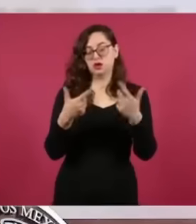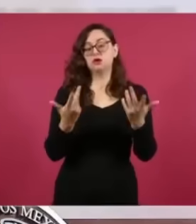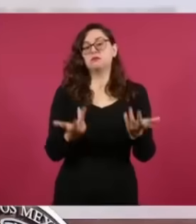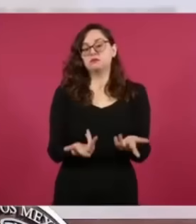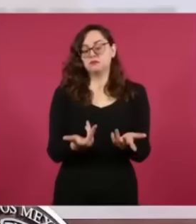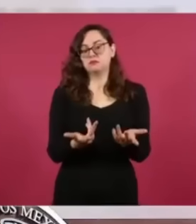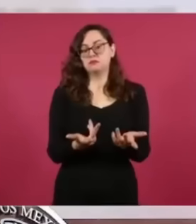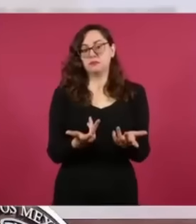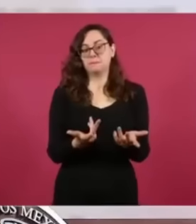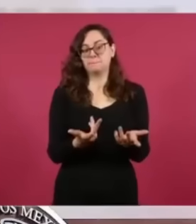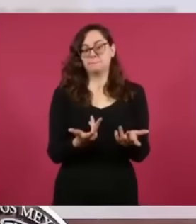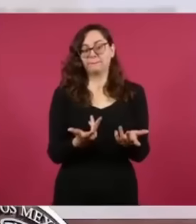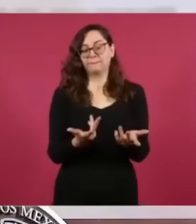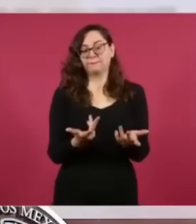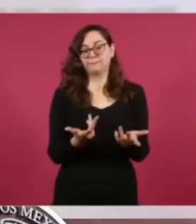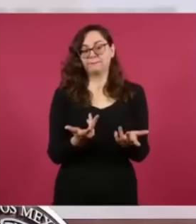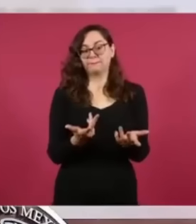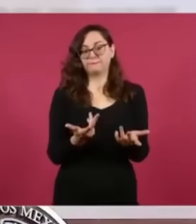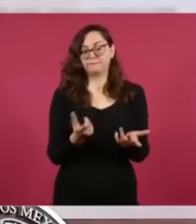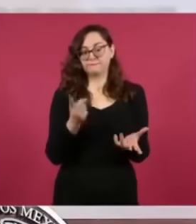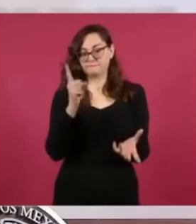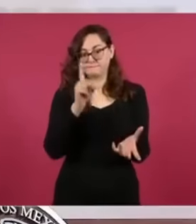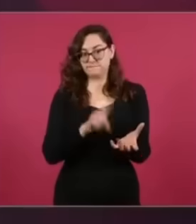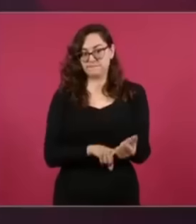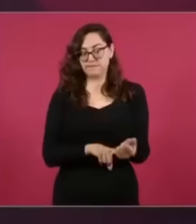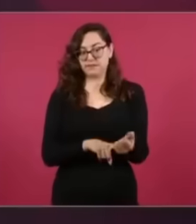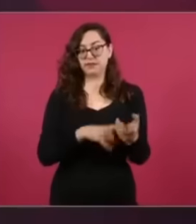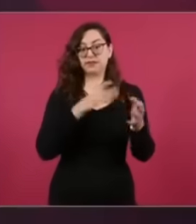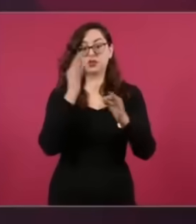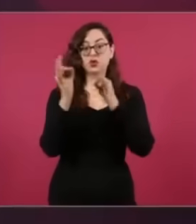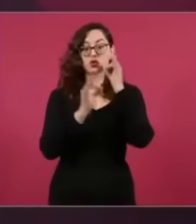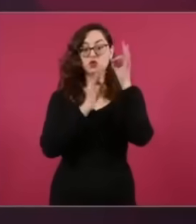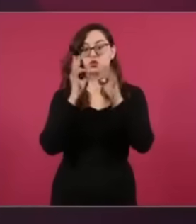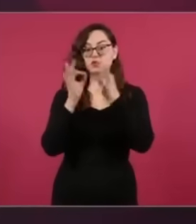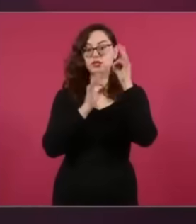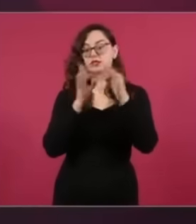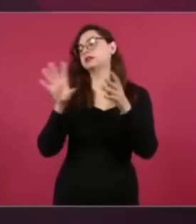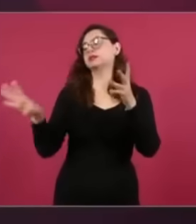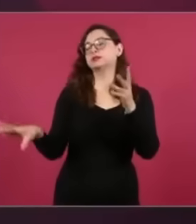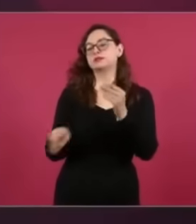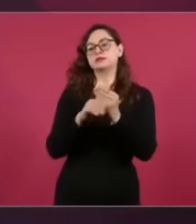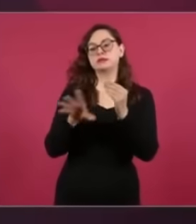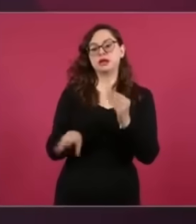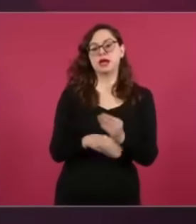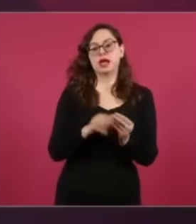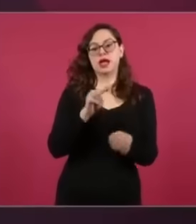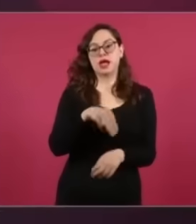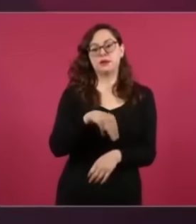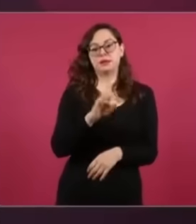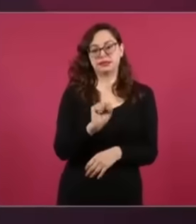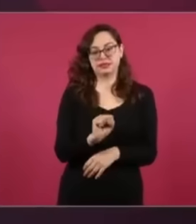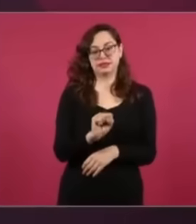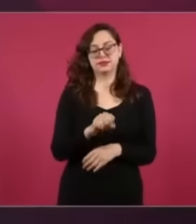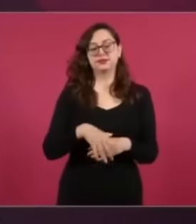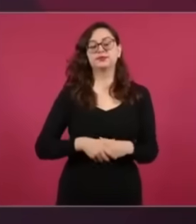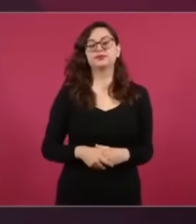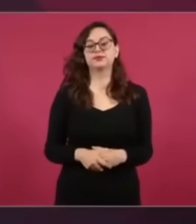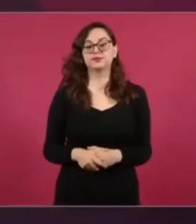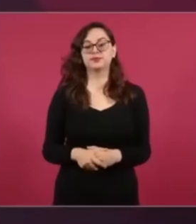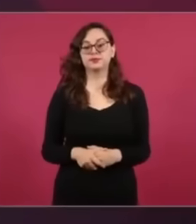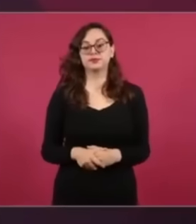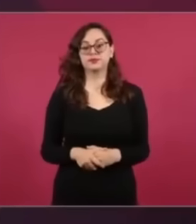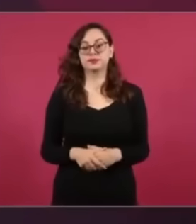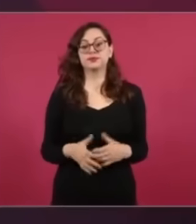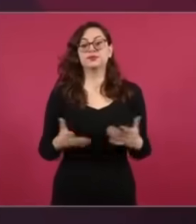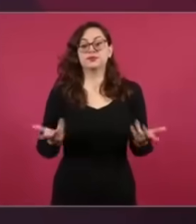esta página de internet que aglomera las noticias de otros medios, que es MSN. Se trata de una